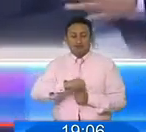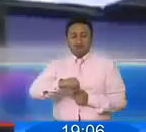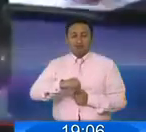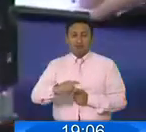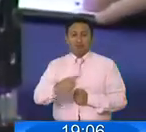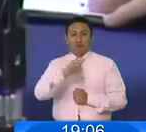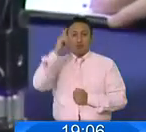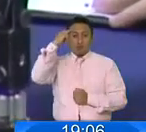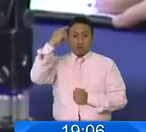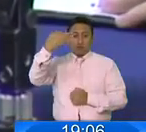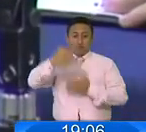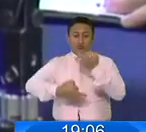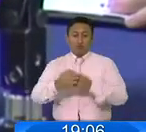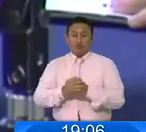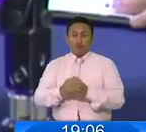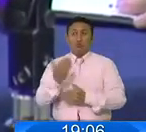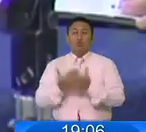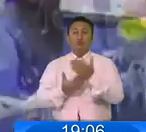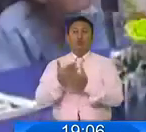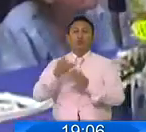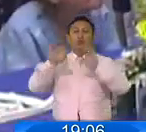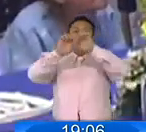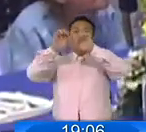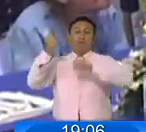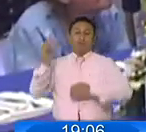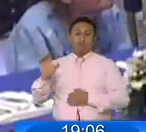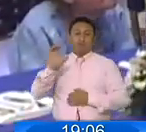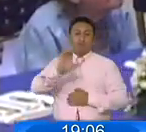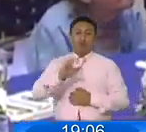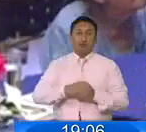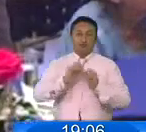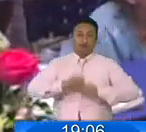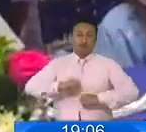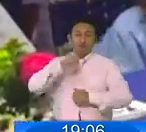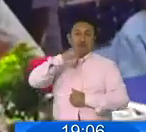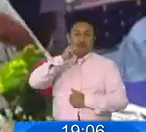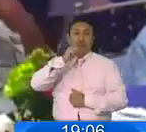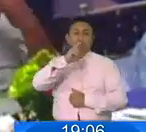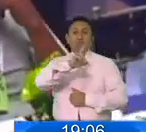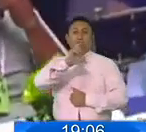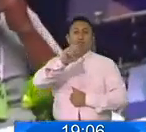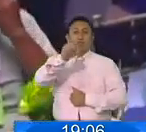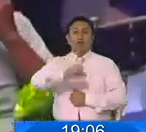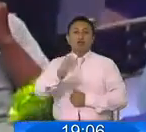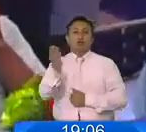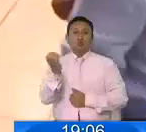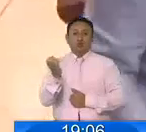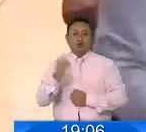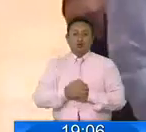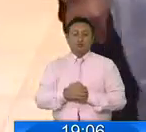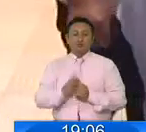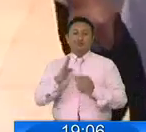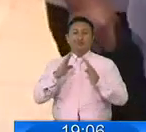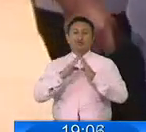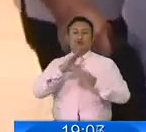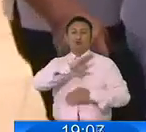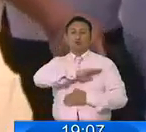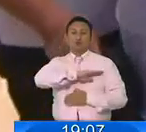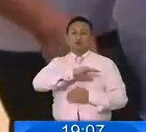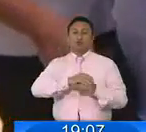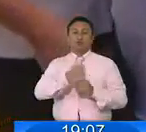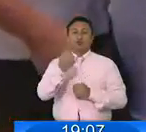su gobierno para nuevas inversiones compartió un almuerzo con 20 jubilados el asilo municipal sofía